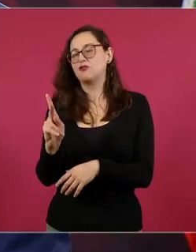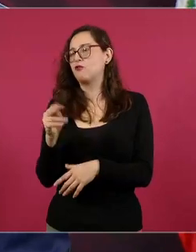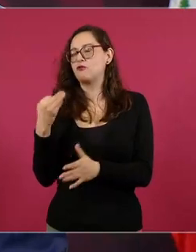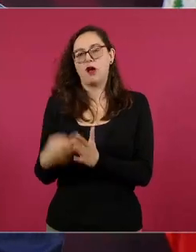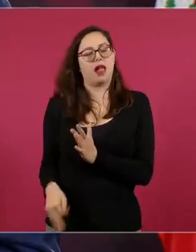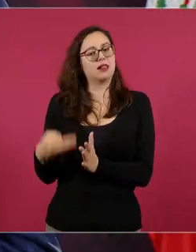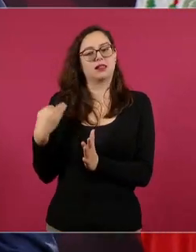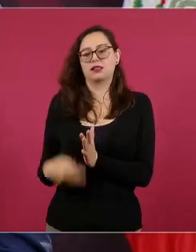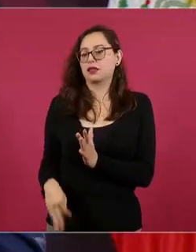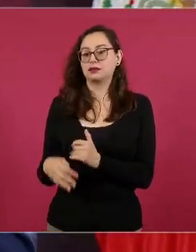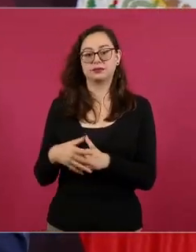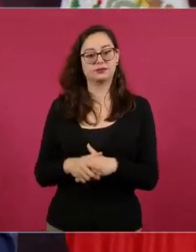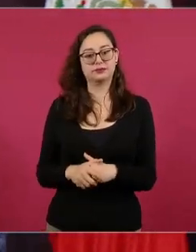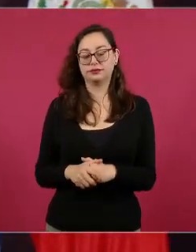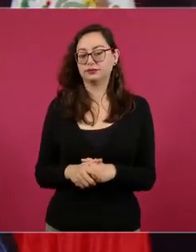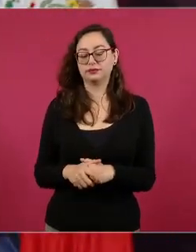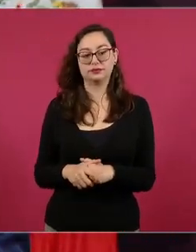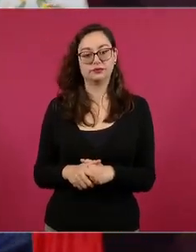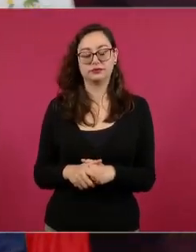no.